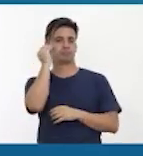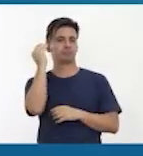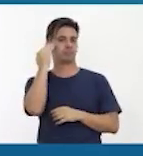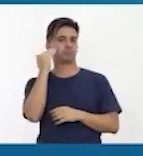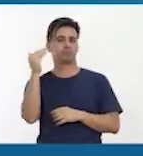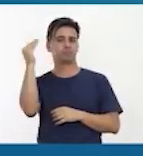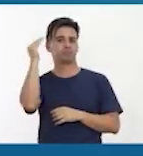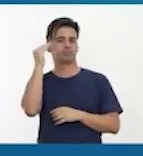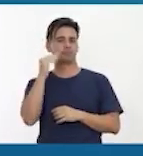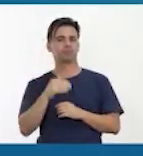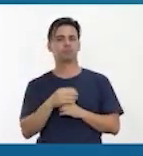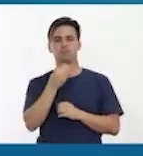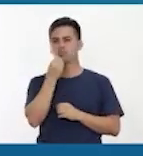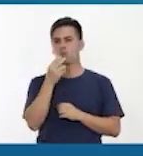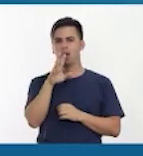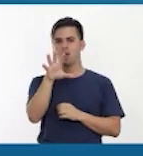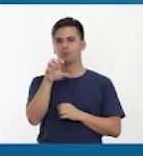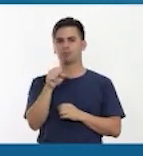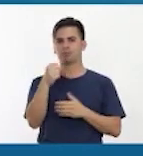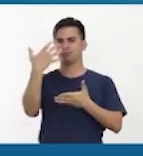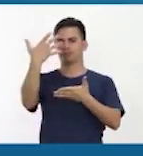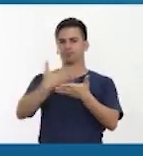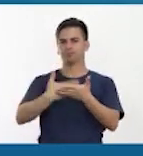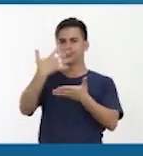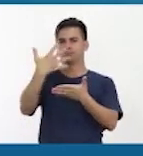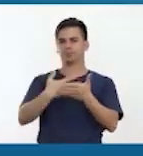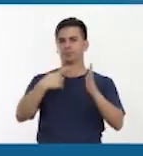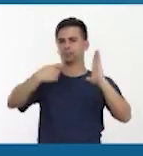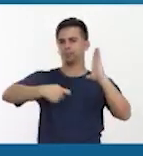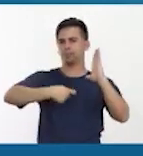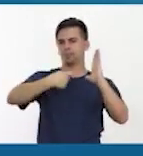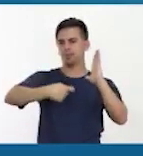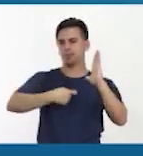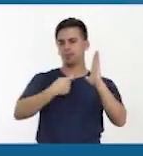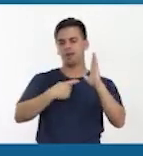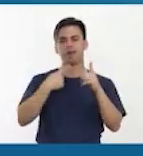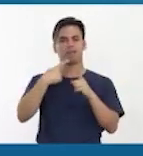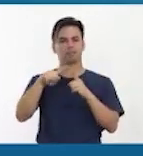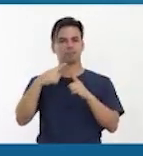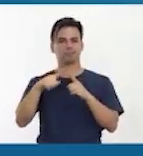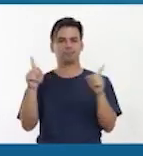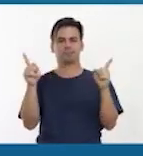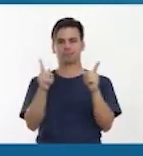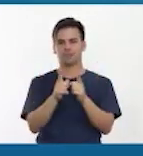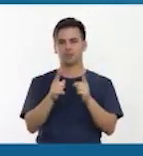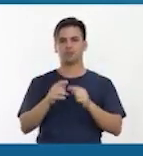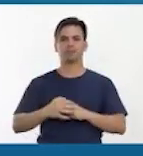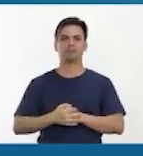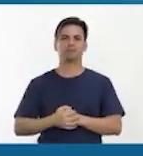la explicación o las diapositivas donde están los resúmenes.